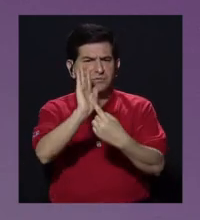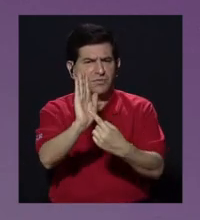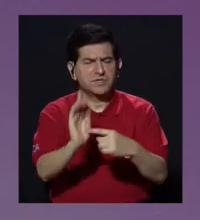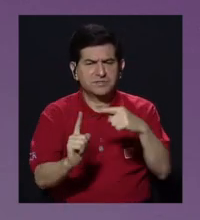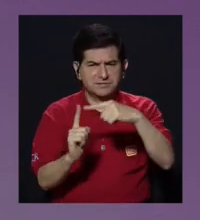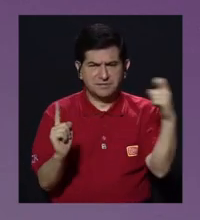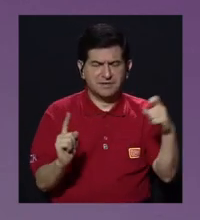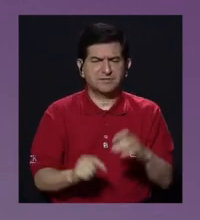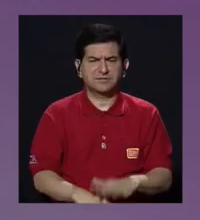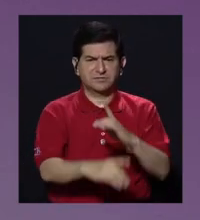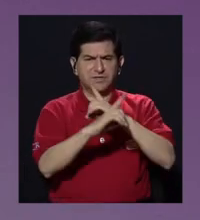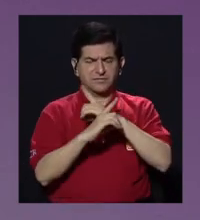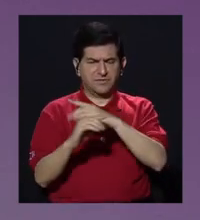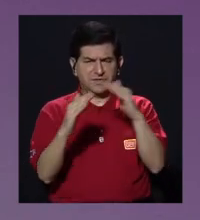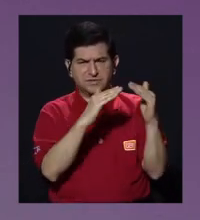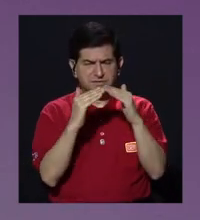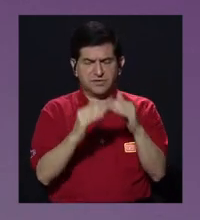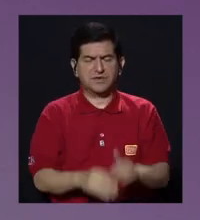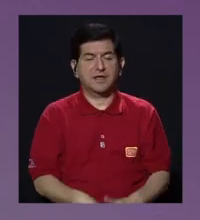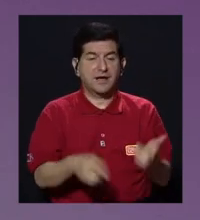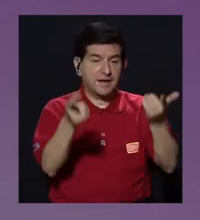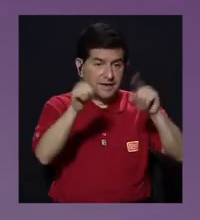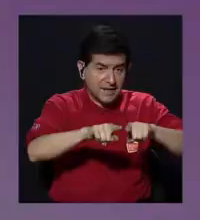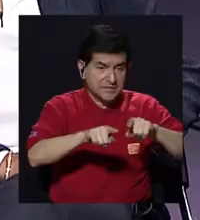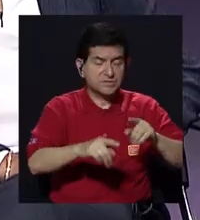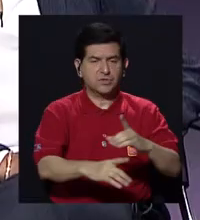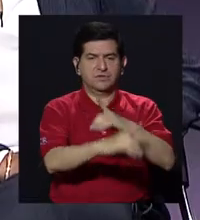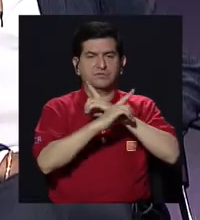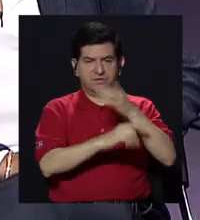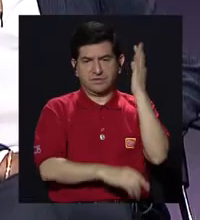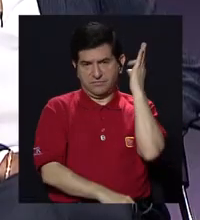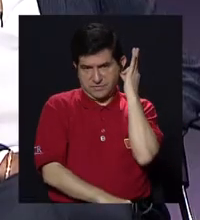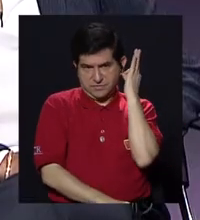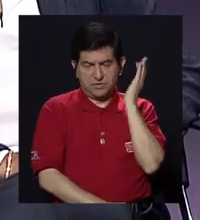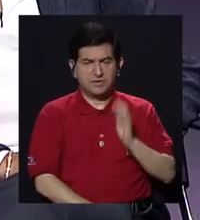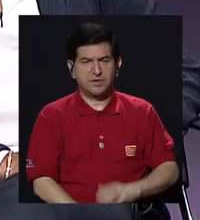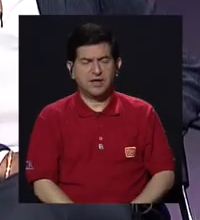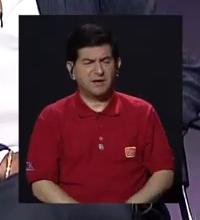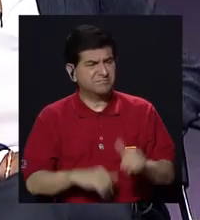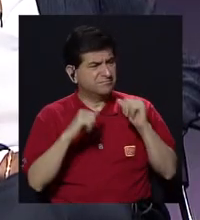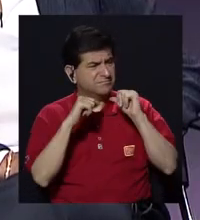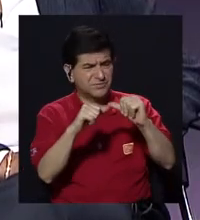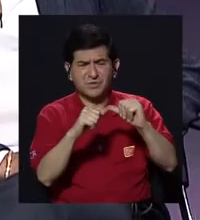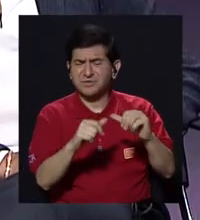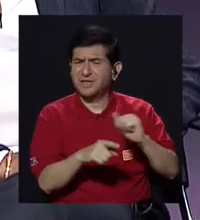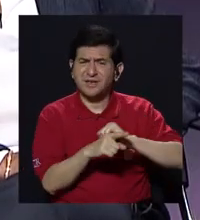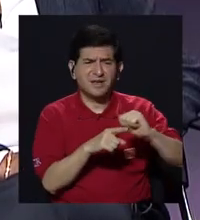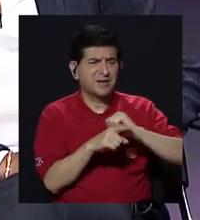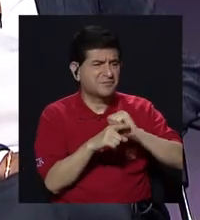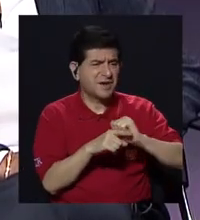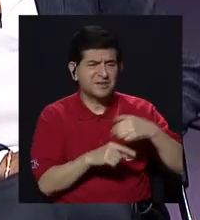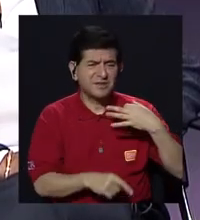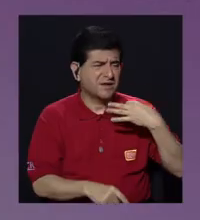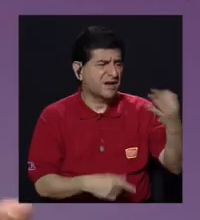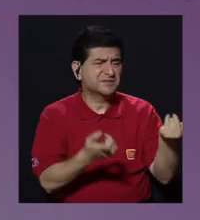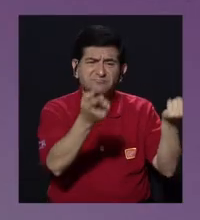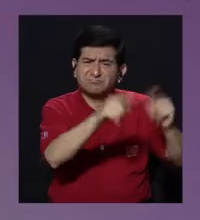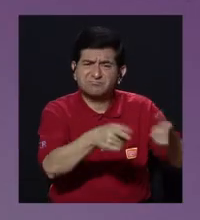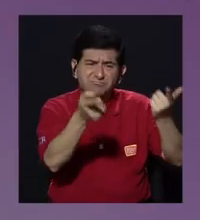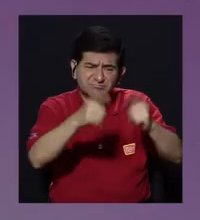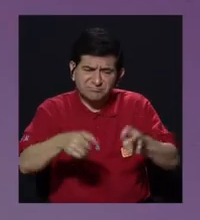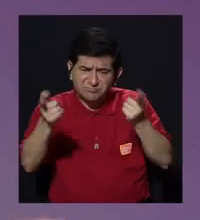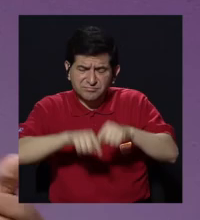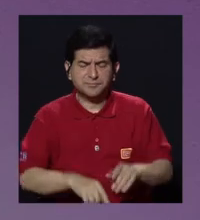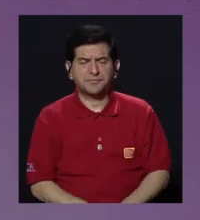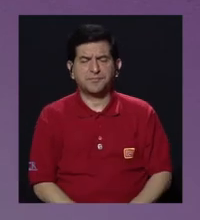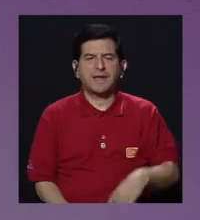la Defensoría de los Habitantes, en el caso de la Defensoría de la Mujer, que siguen siendo prácticas cotidianas. Doña Gretel,